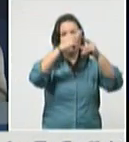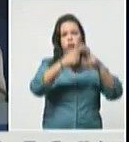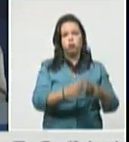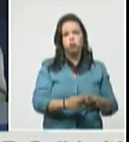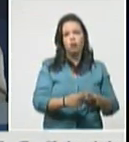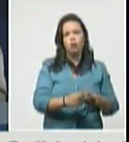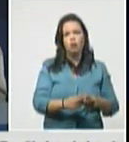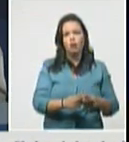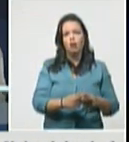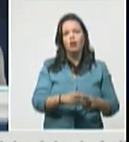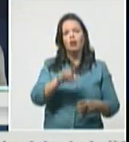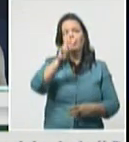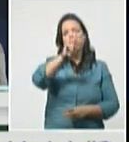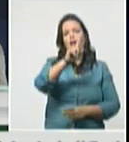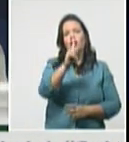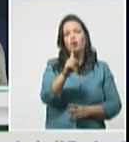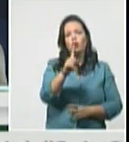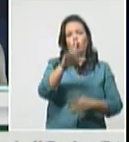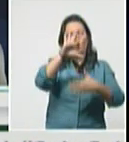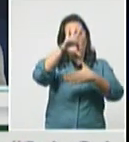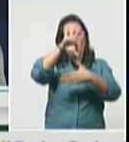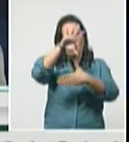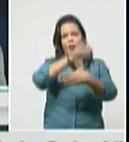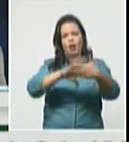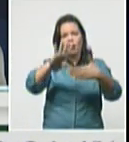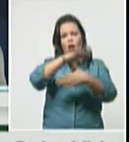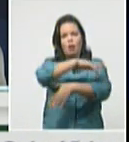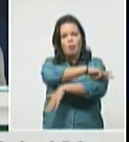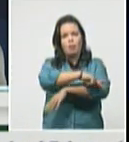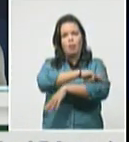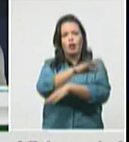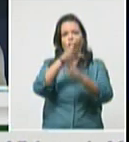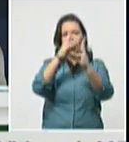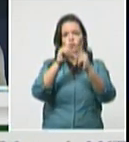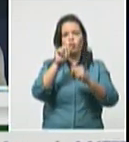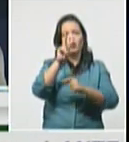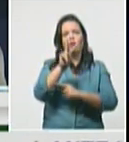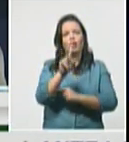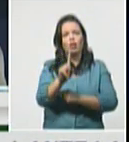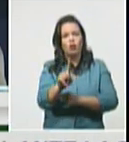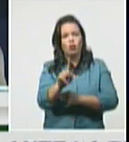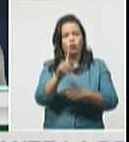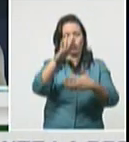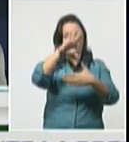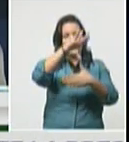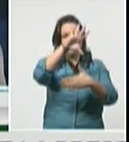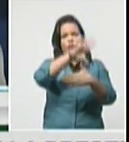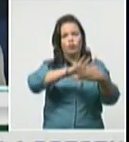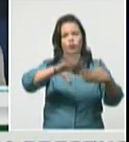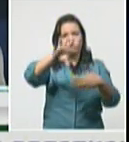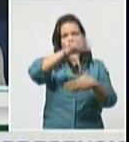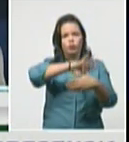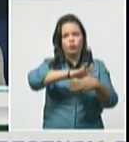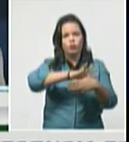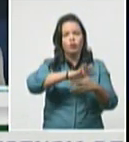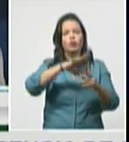21 de la región de las Américas, se mantiene en el lugar número 21 de la región de las Américas y pasa al lugar